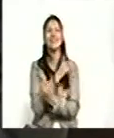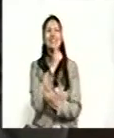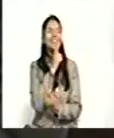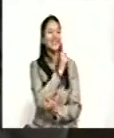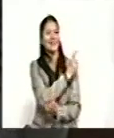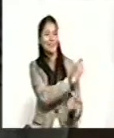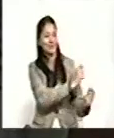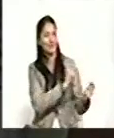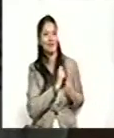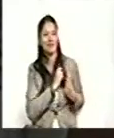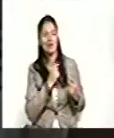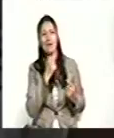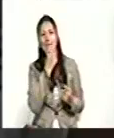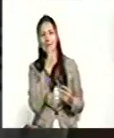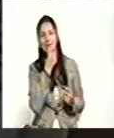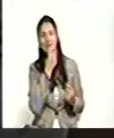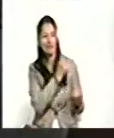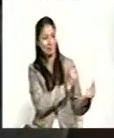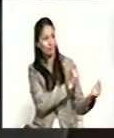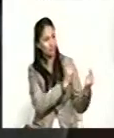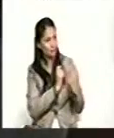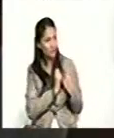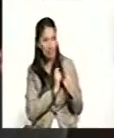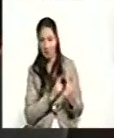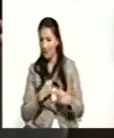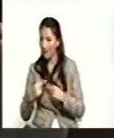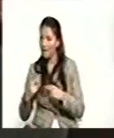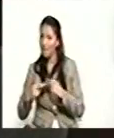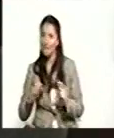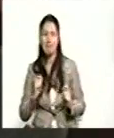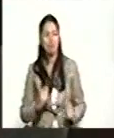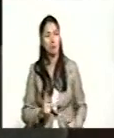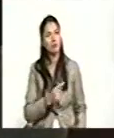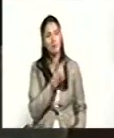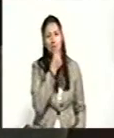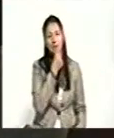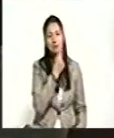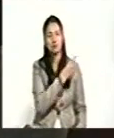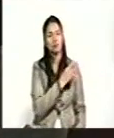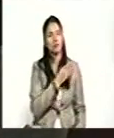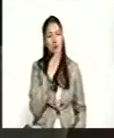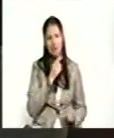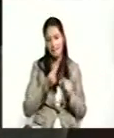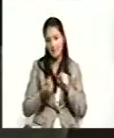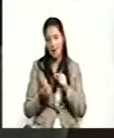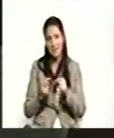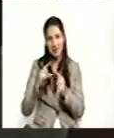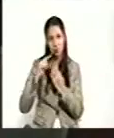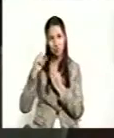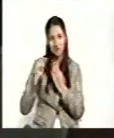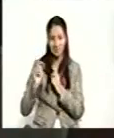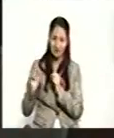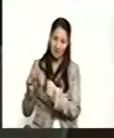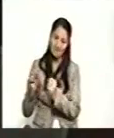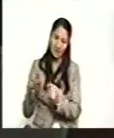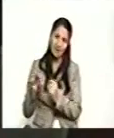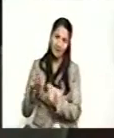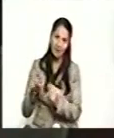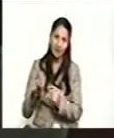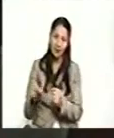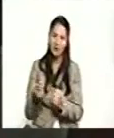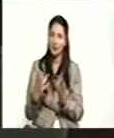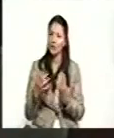pastrana de familias en acción procuramos que el régimen subsidiado de salud tuviera